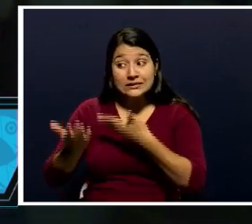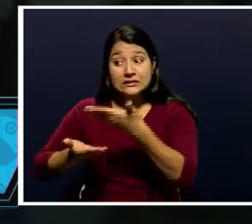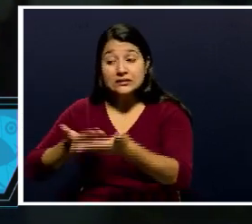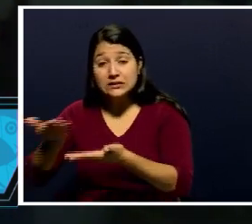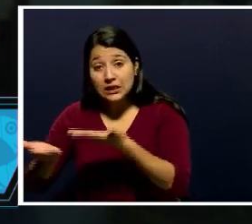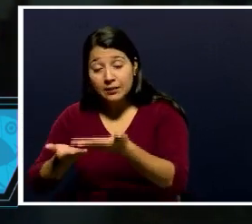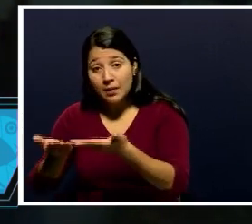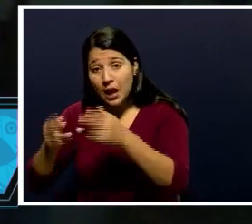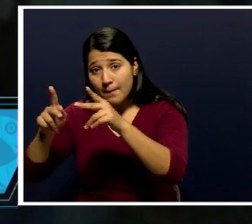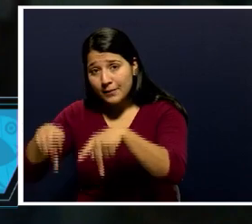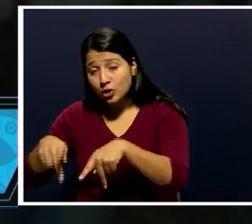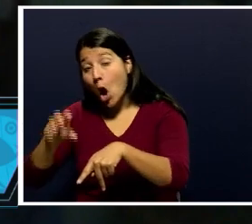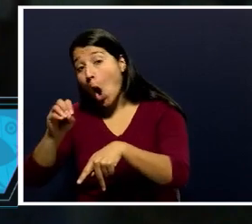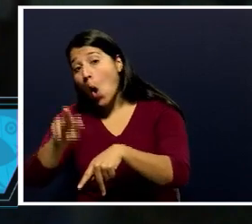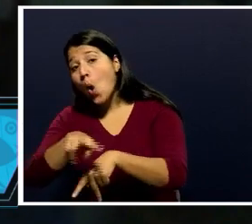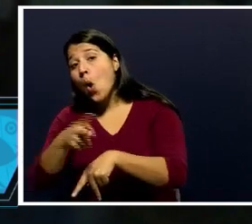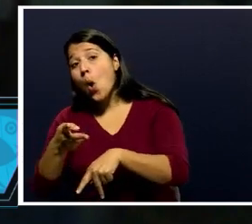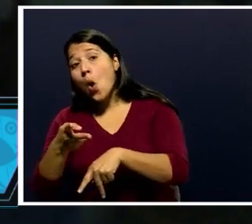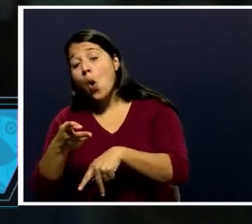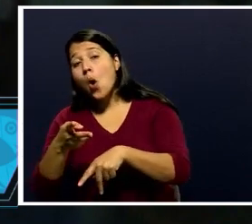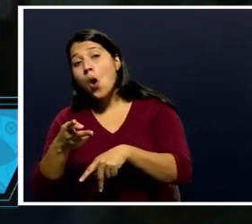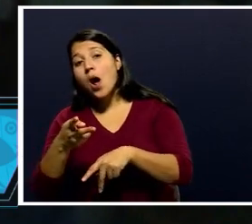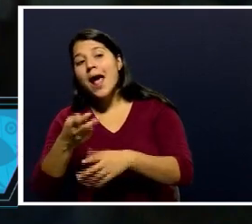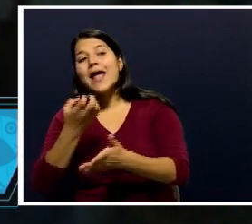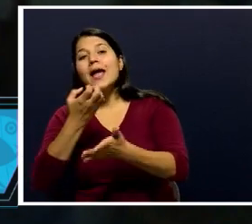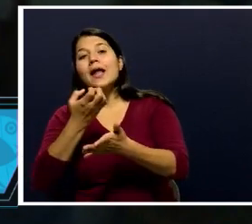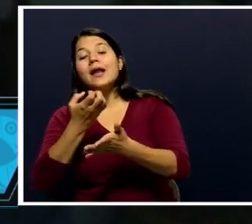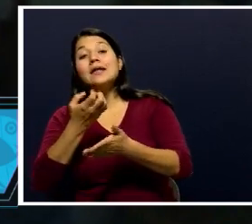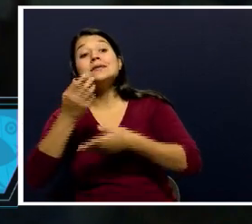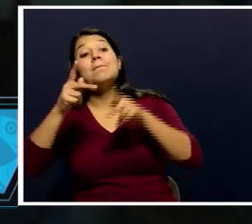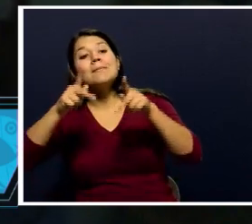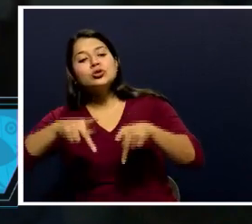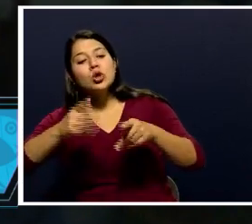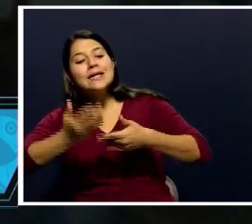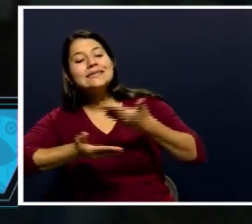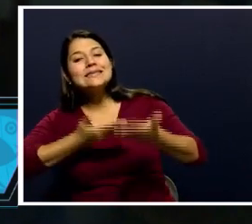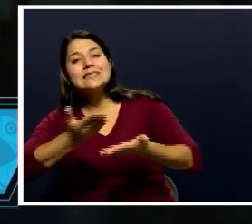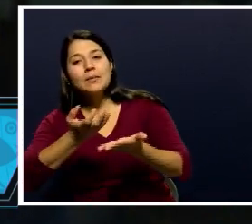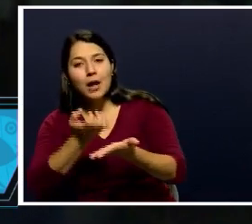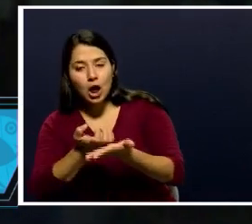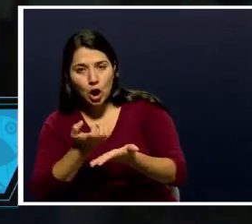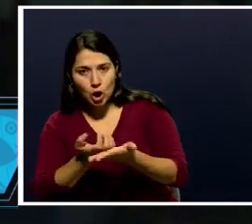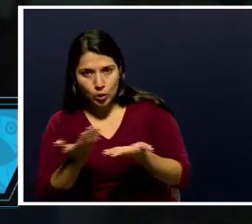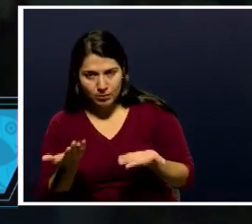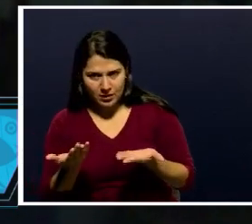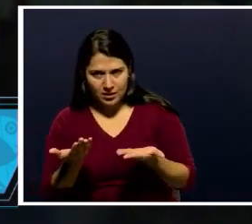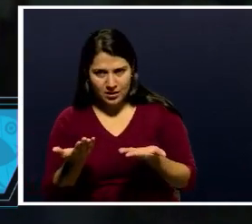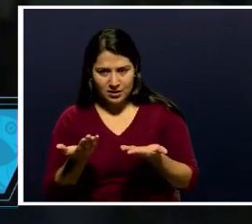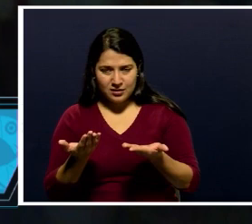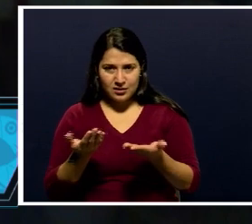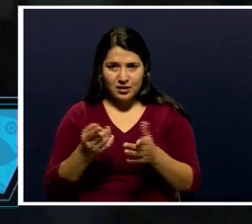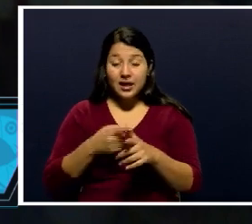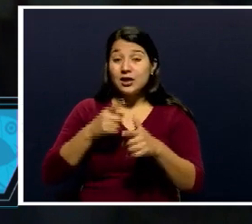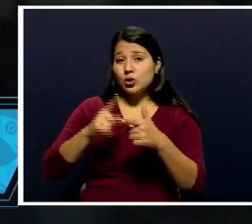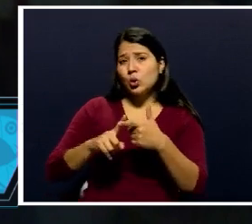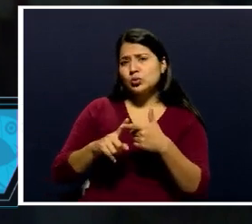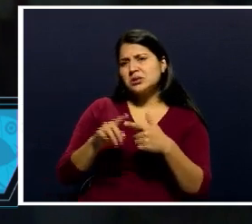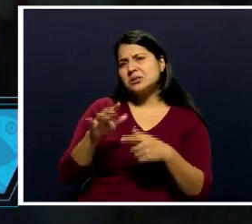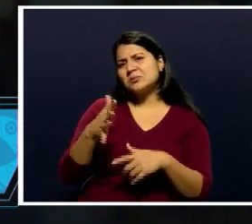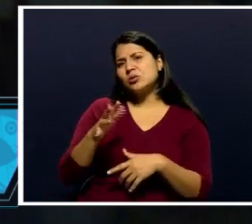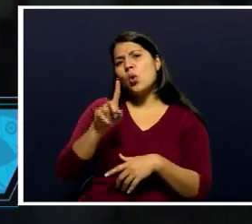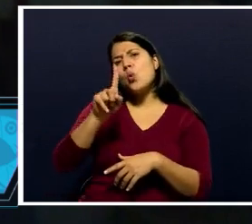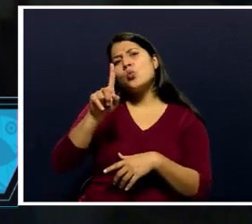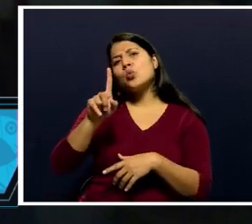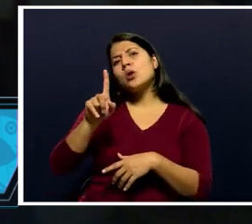al servicio de la economía, que a su vez responde al 1% de la población del mundo que